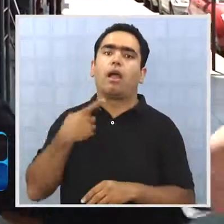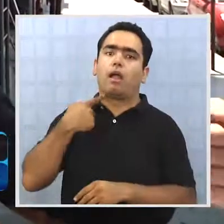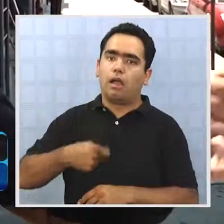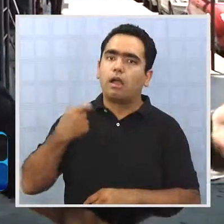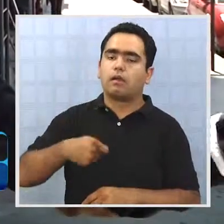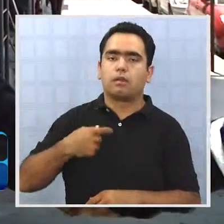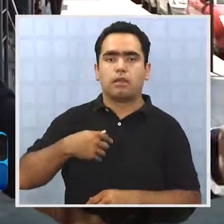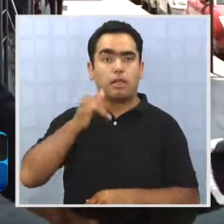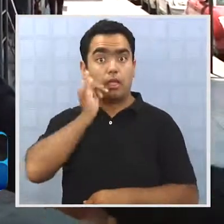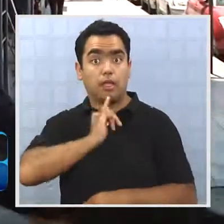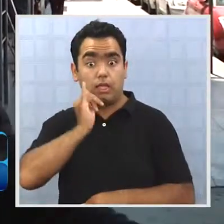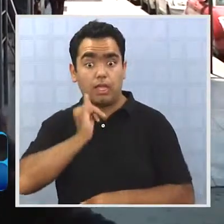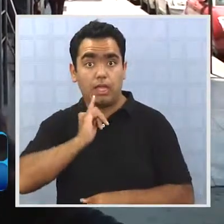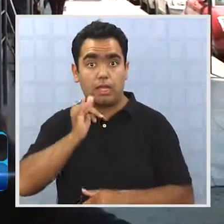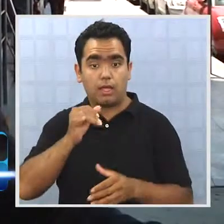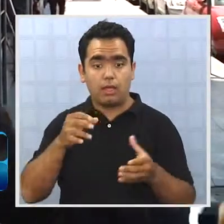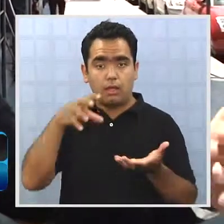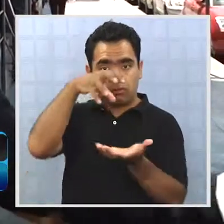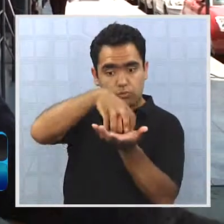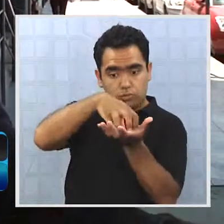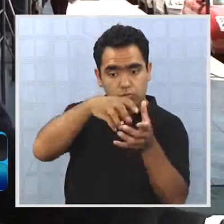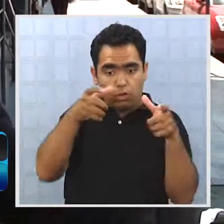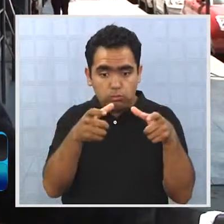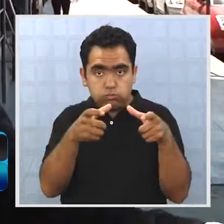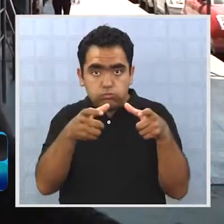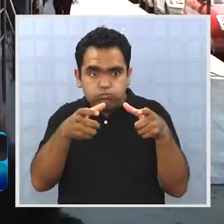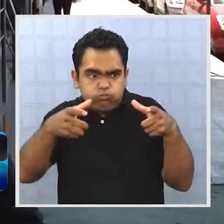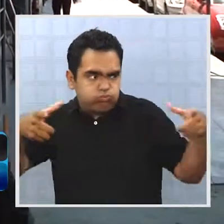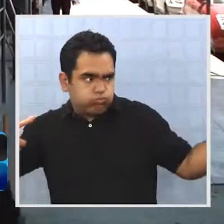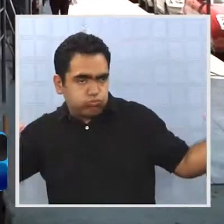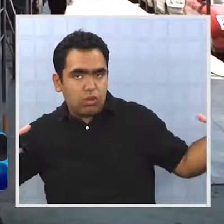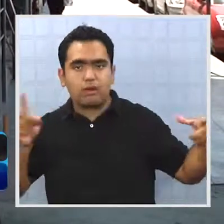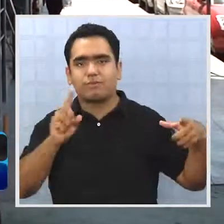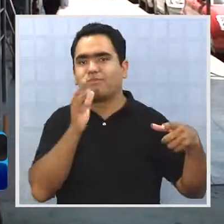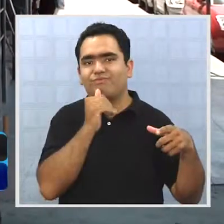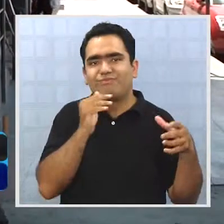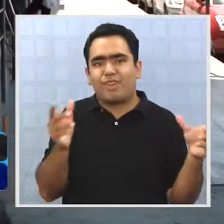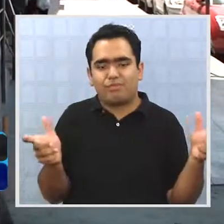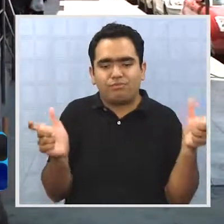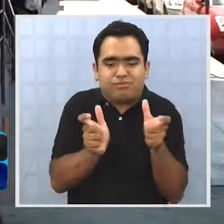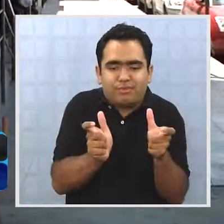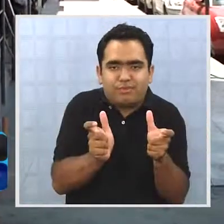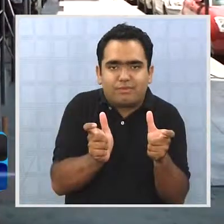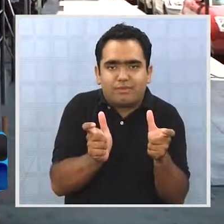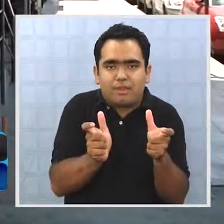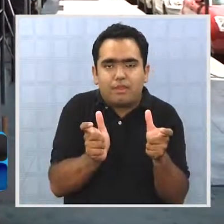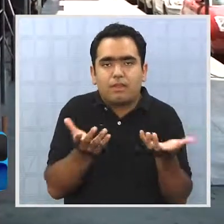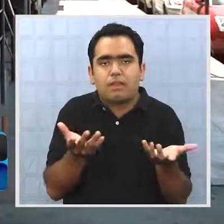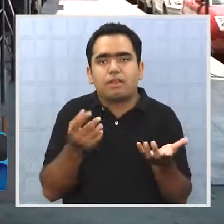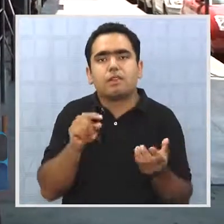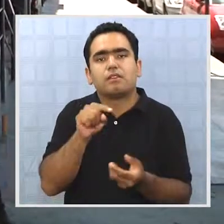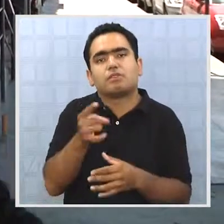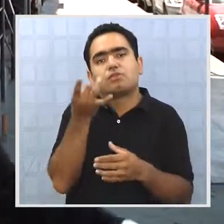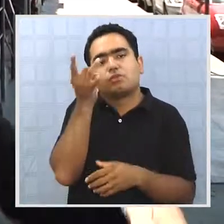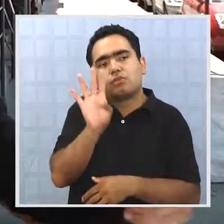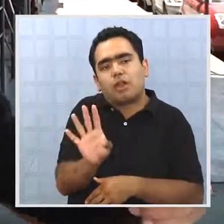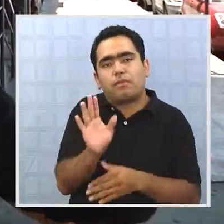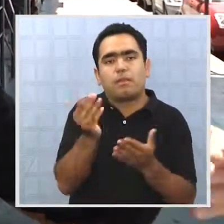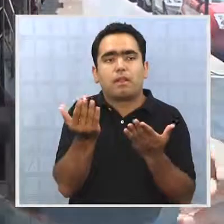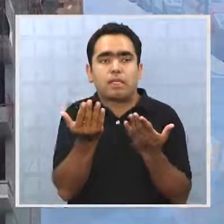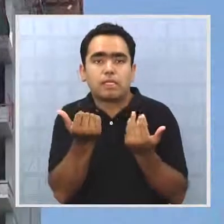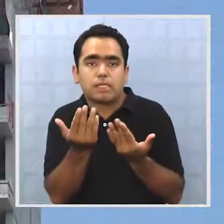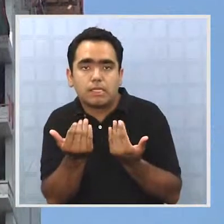Lamentablemente Iquique ya no tiene posibilidades de crecer, tiene un límite urbano restringido, y ahora lo único que podría esperarse para que esta